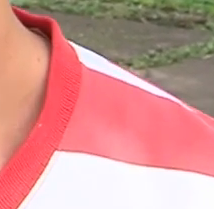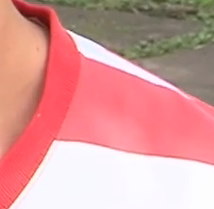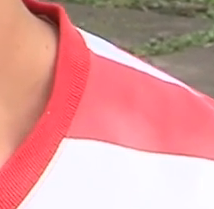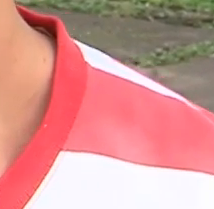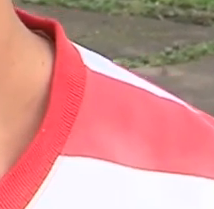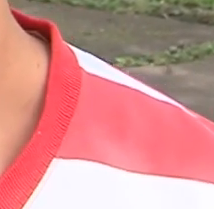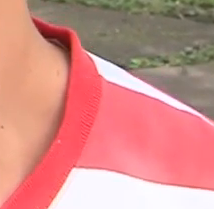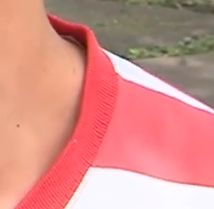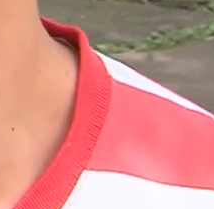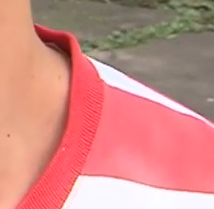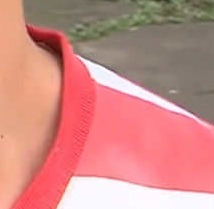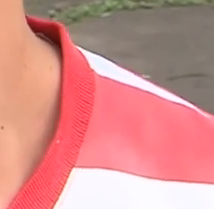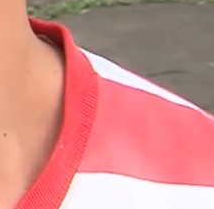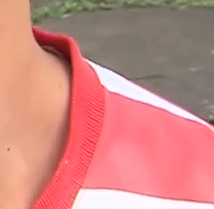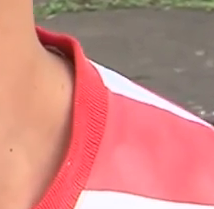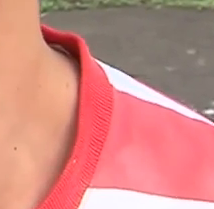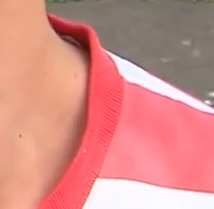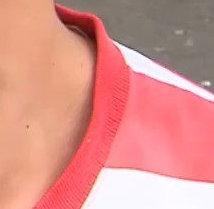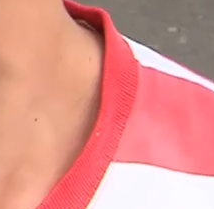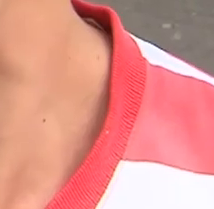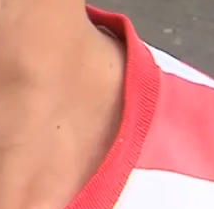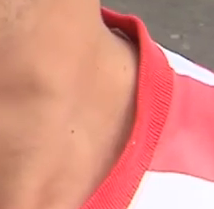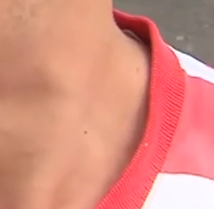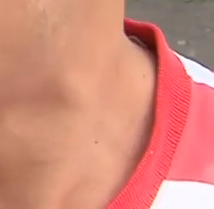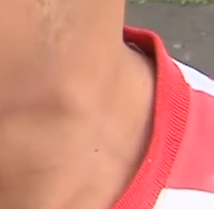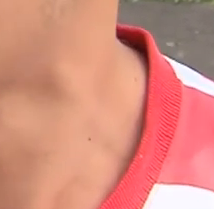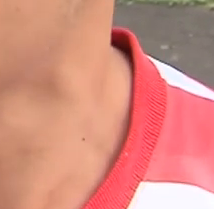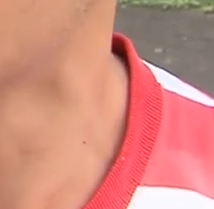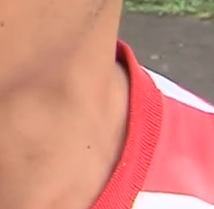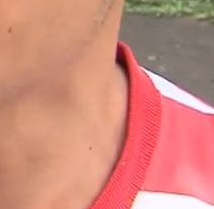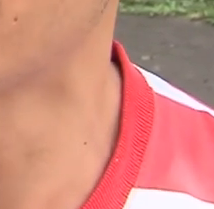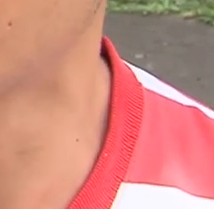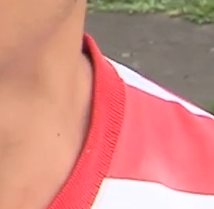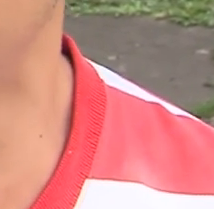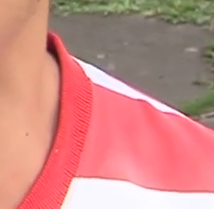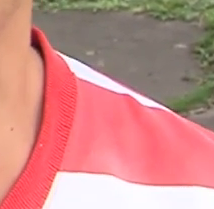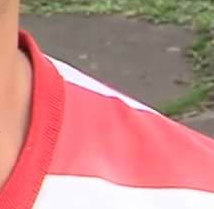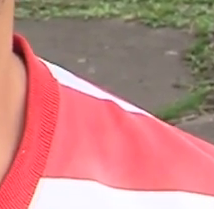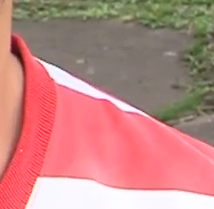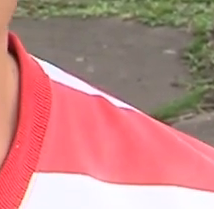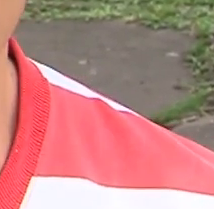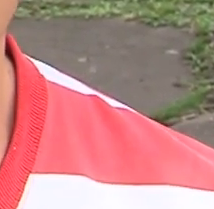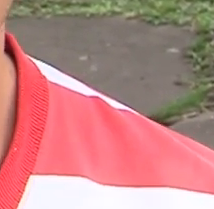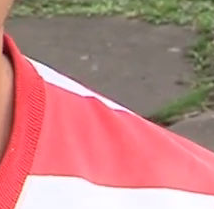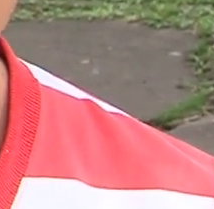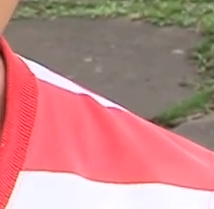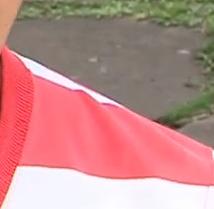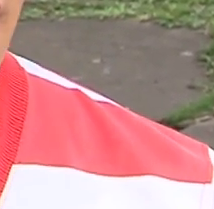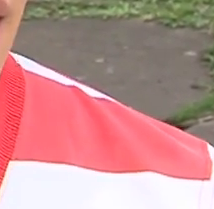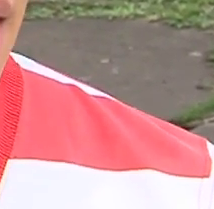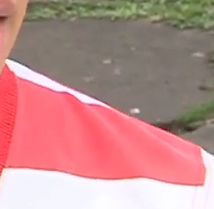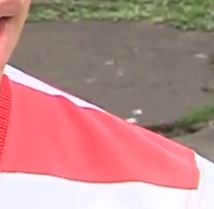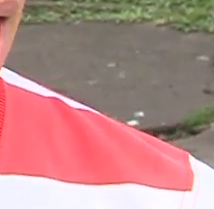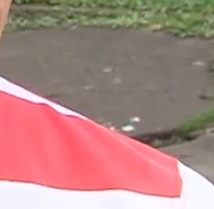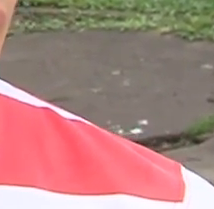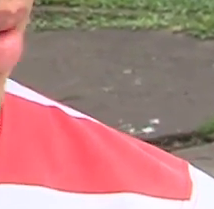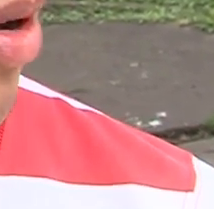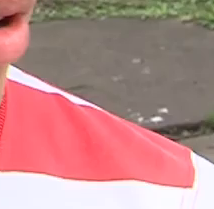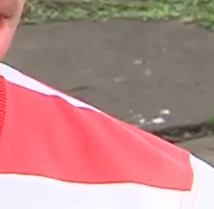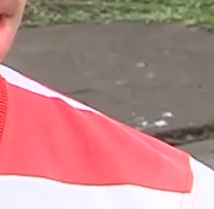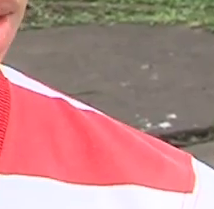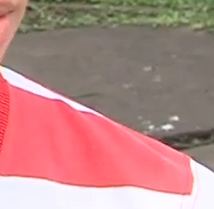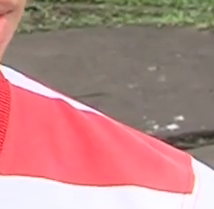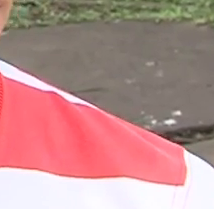que de eso hay que para esta fecha yo creo que hay que mantener unas pautas hay que hay que